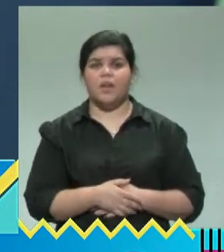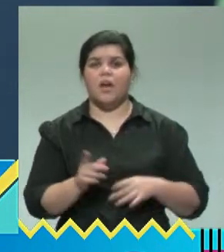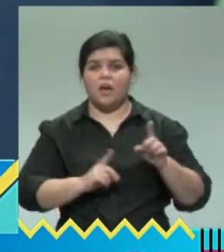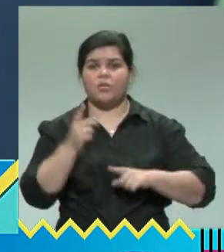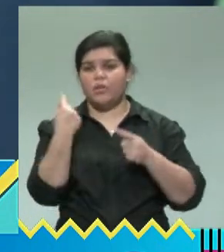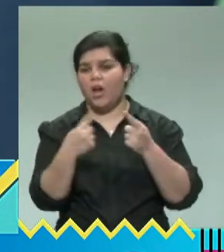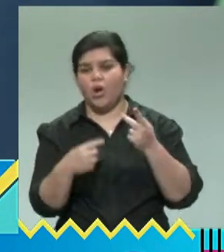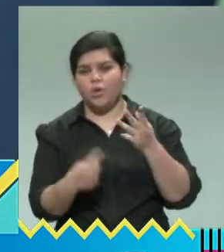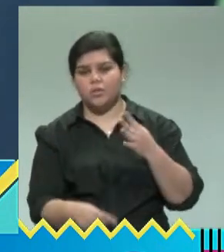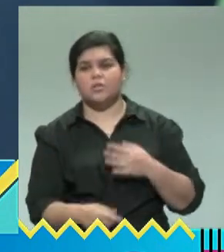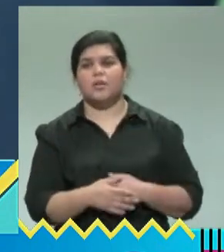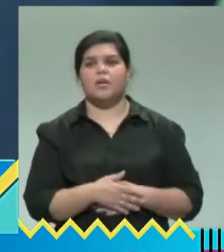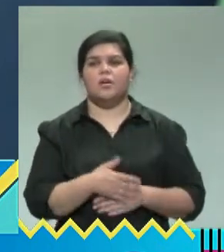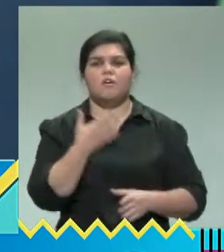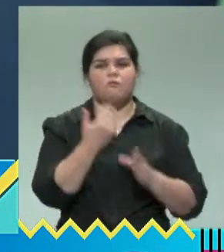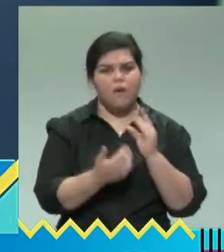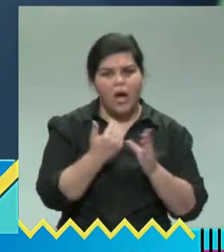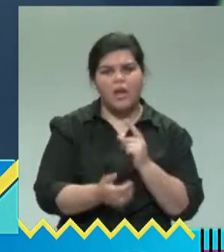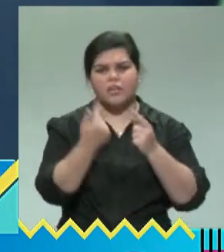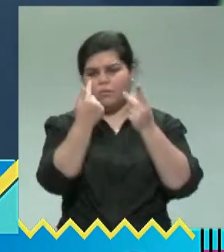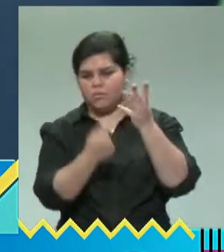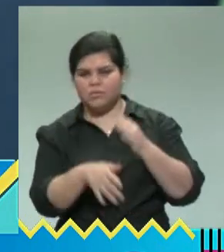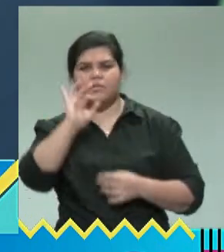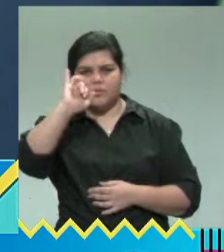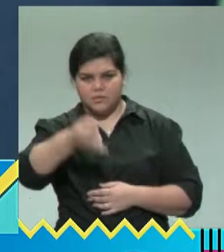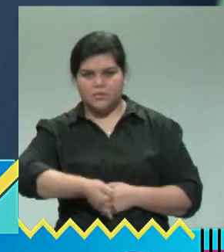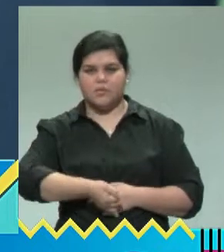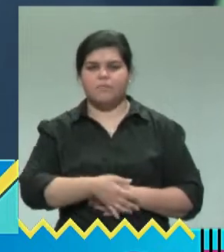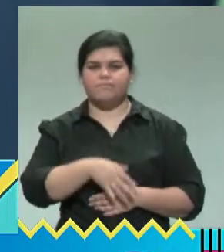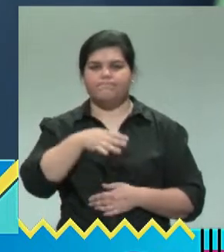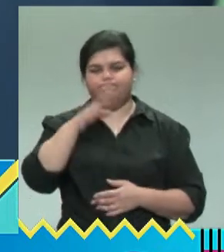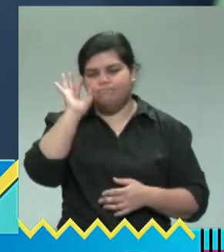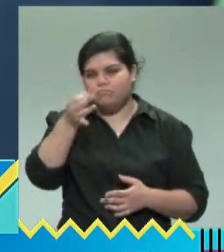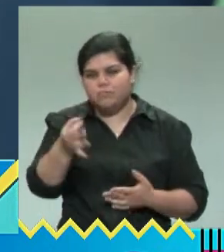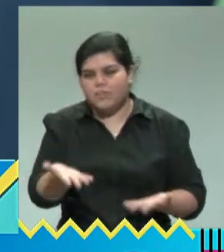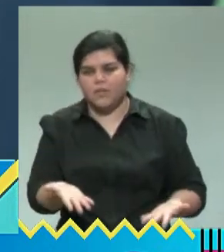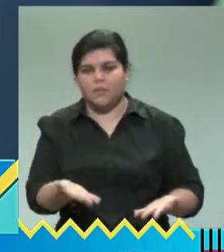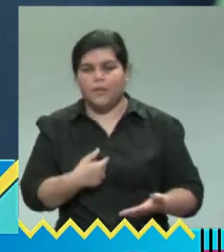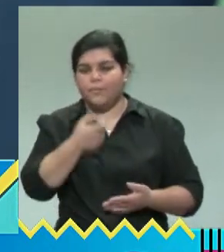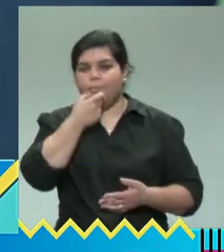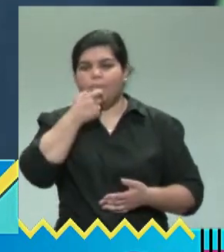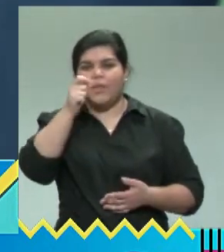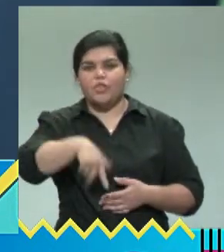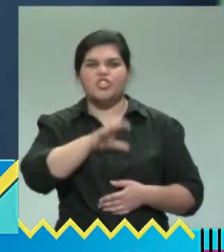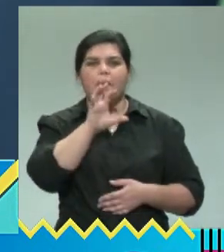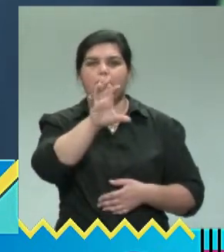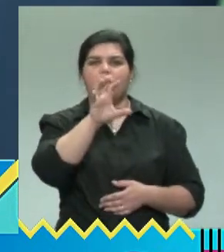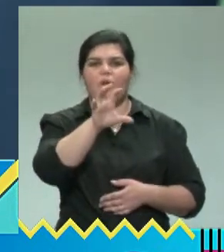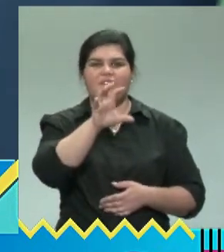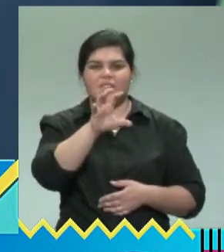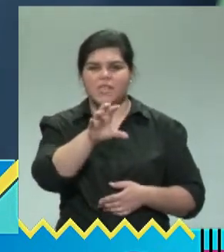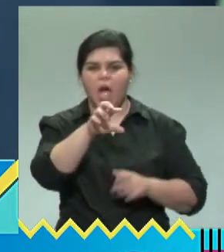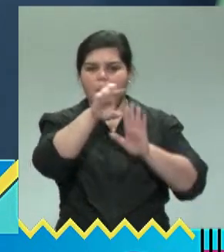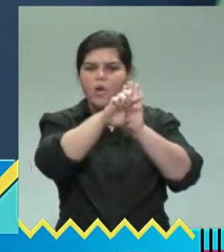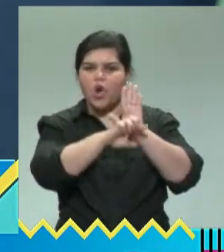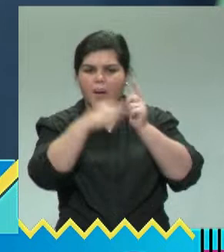falencias, pueden haber fallas, pero comparativamente Mendoza, entiendo yo, si no es la mejor, es de las mejores provincias en términos de protección de su arbolado